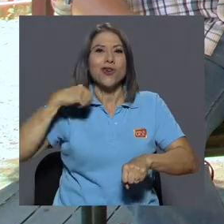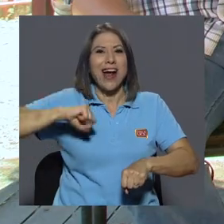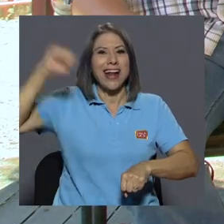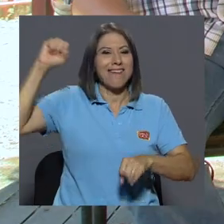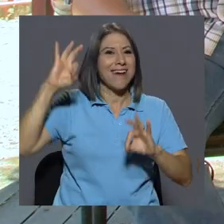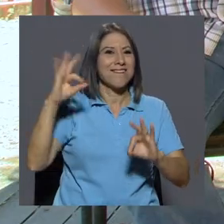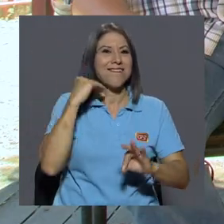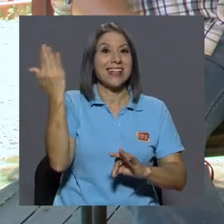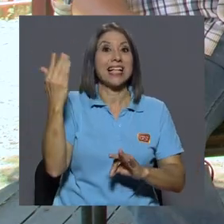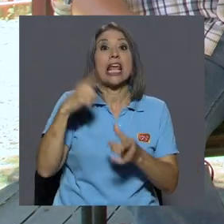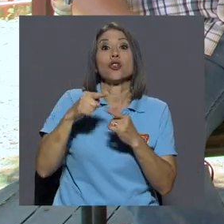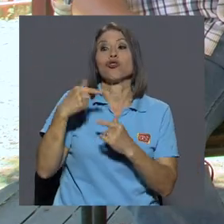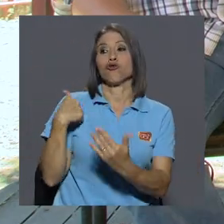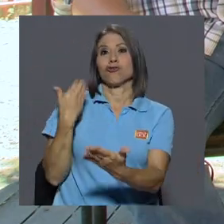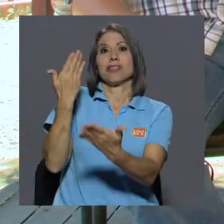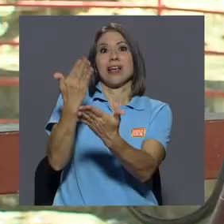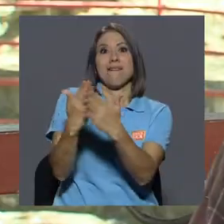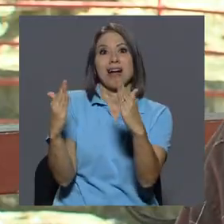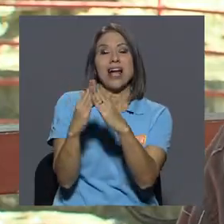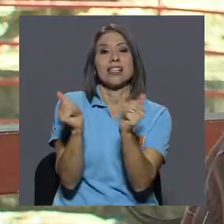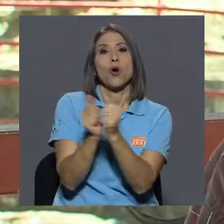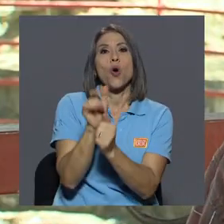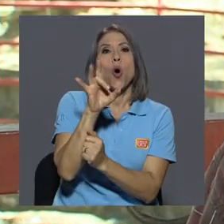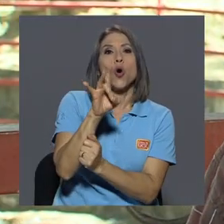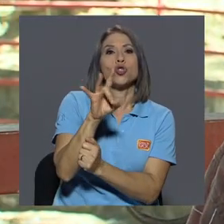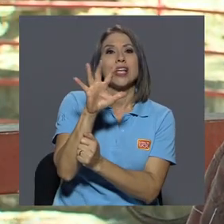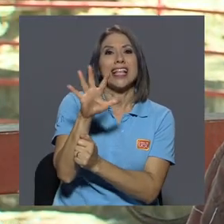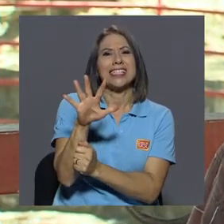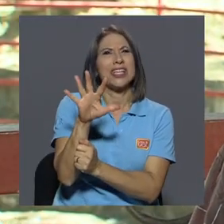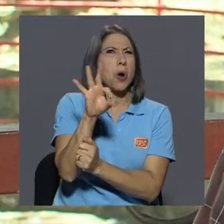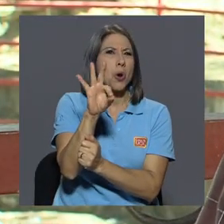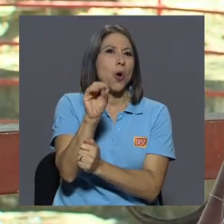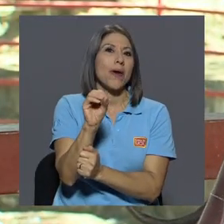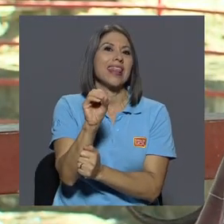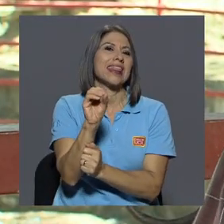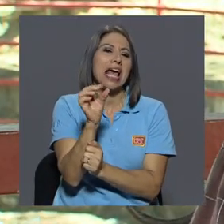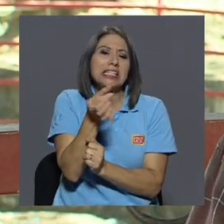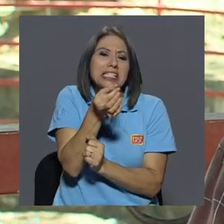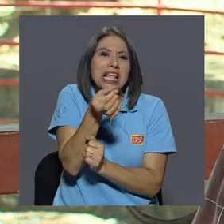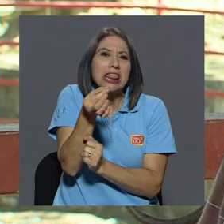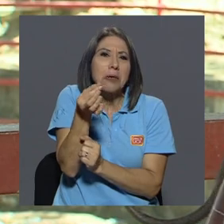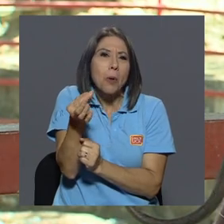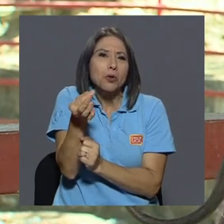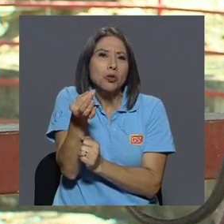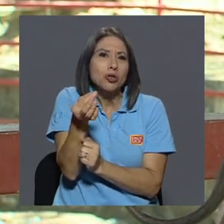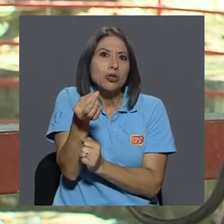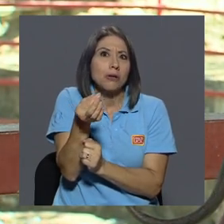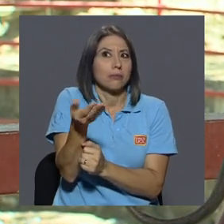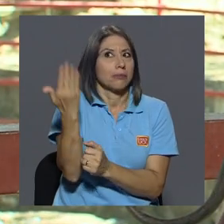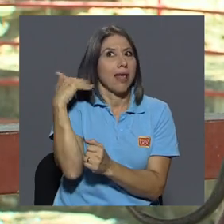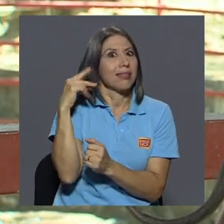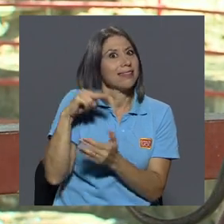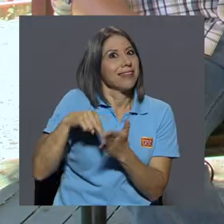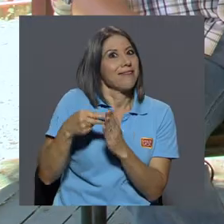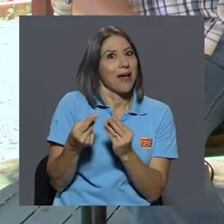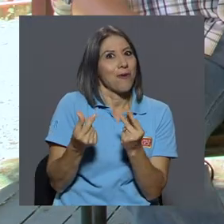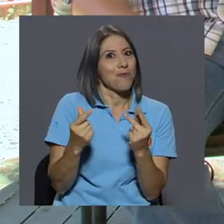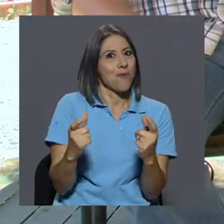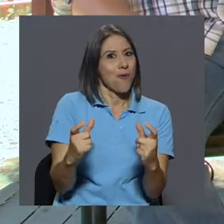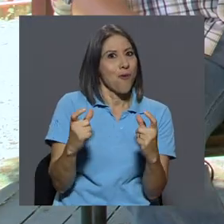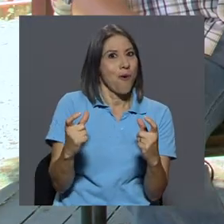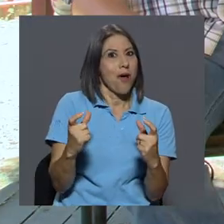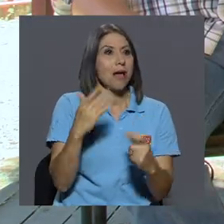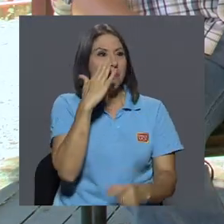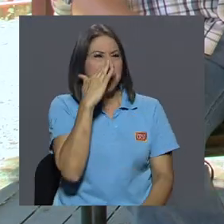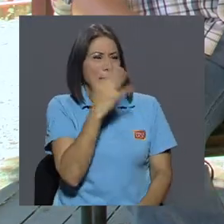85, 90 céntimos. Un platal. Entonces mi mamá me quitaba los 90 céntimos,